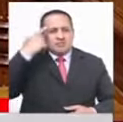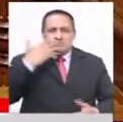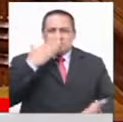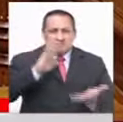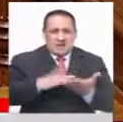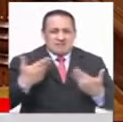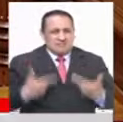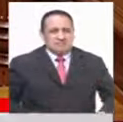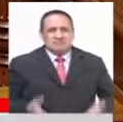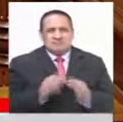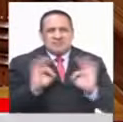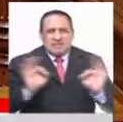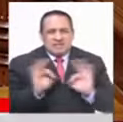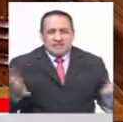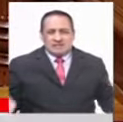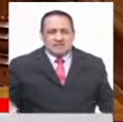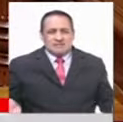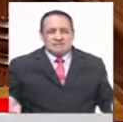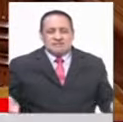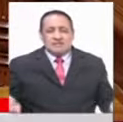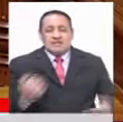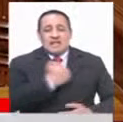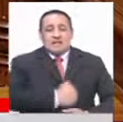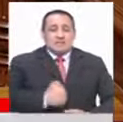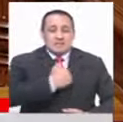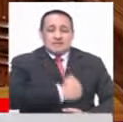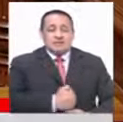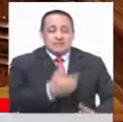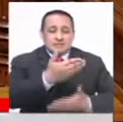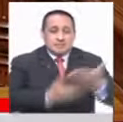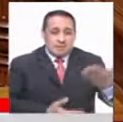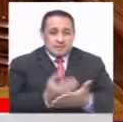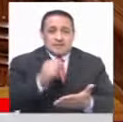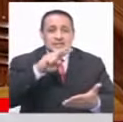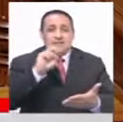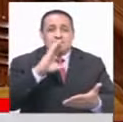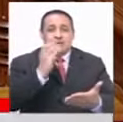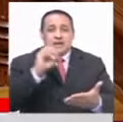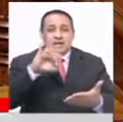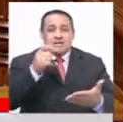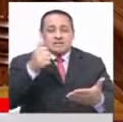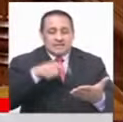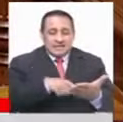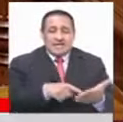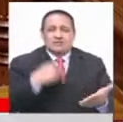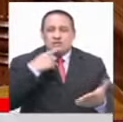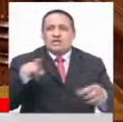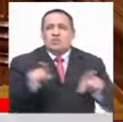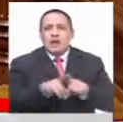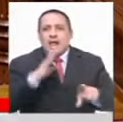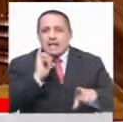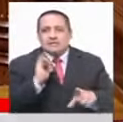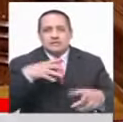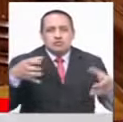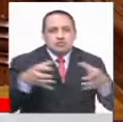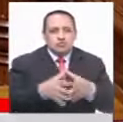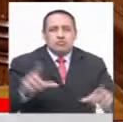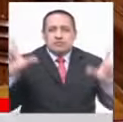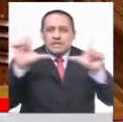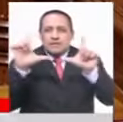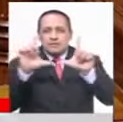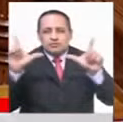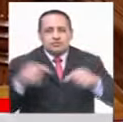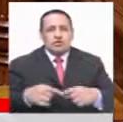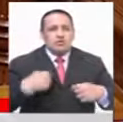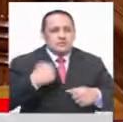permanente. Lamentablemente, la vacancia se ha convertido en el eje central de la agenda política y periodística desde